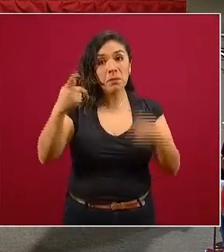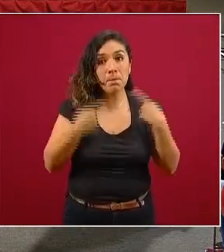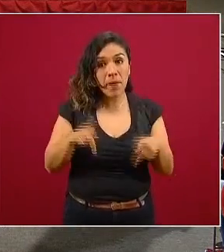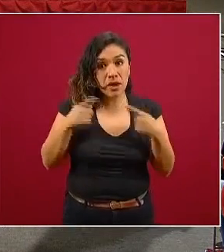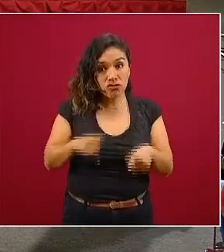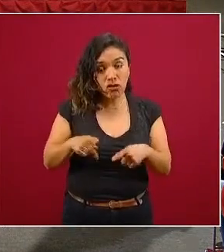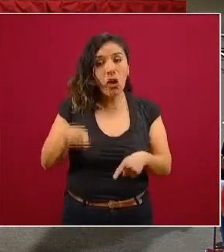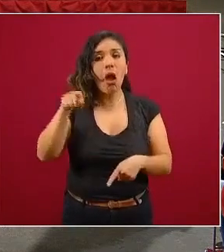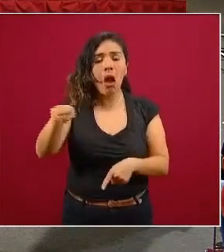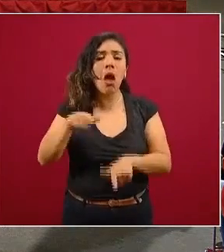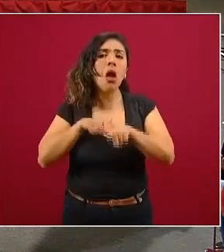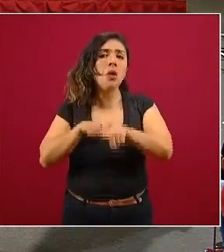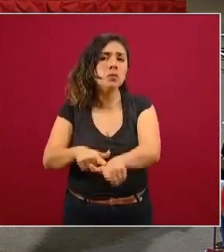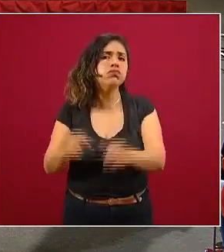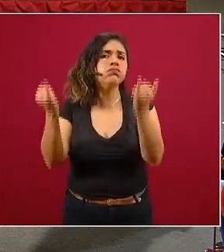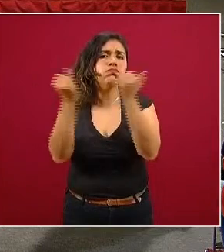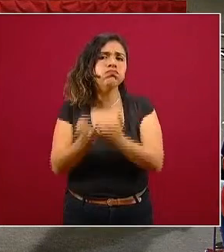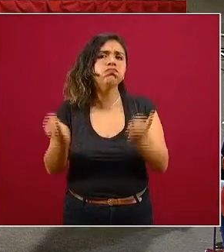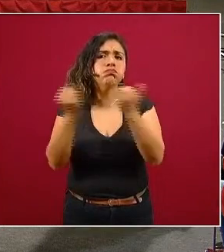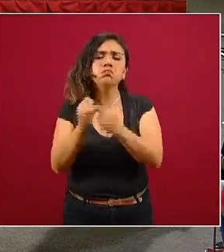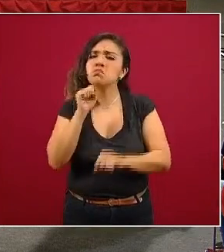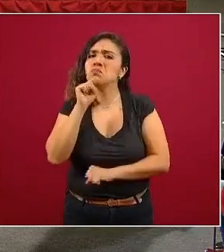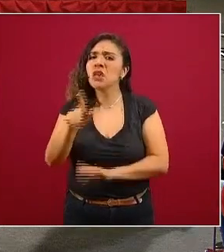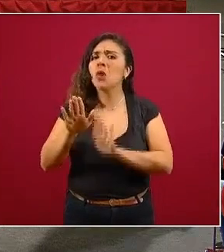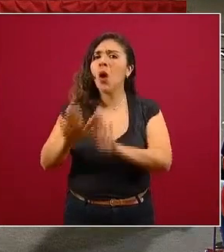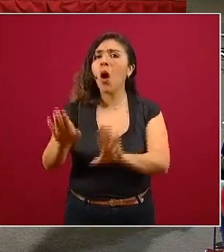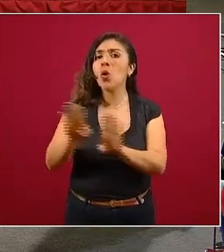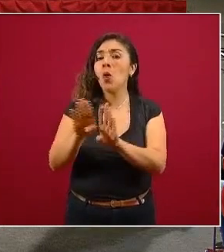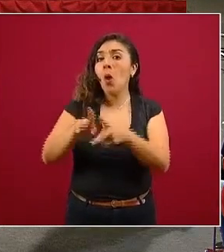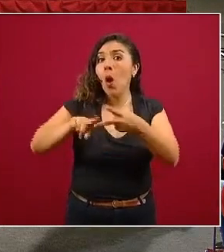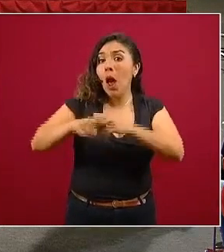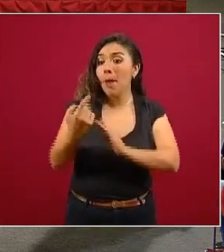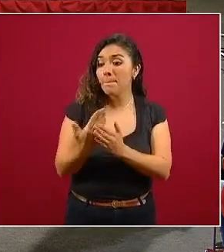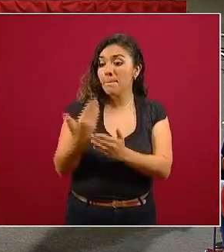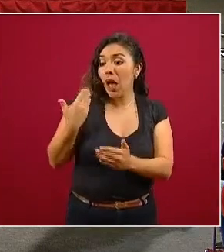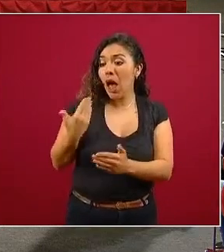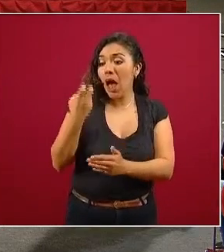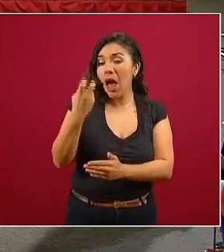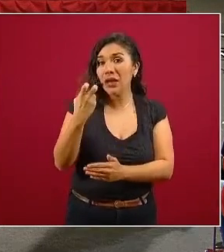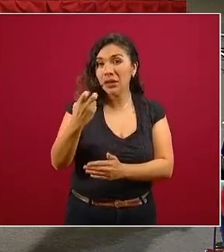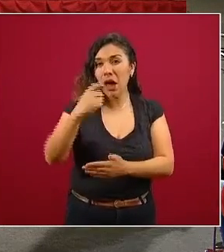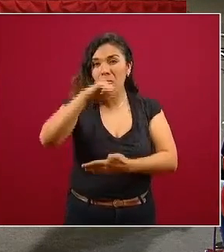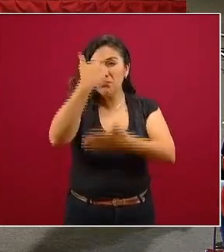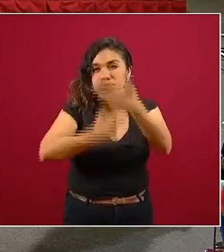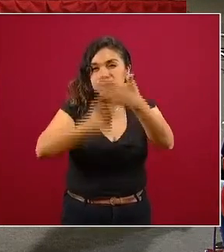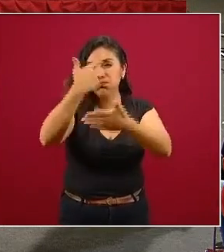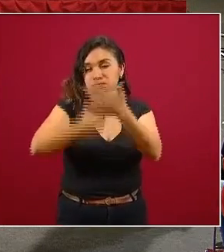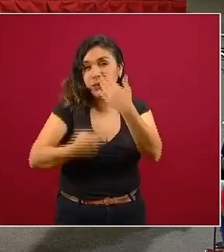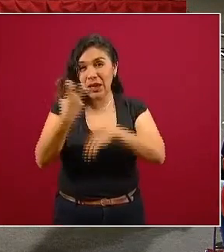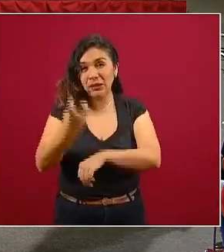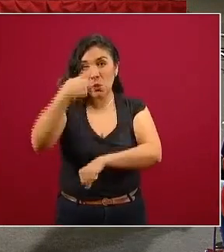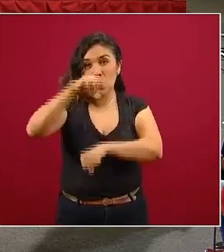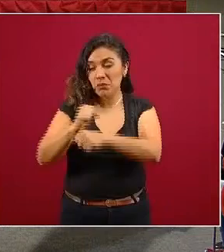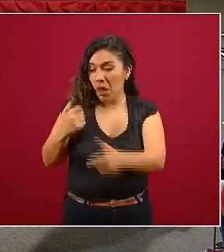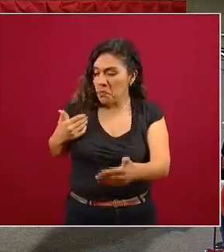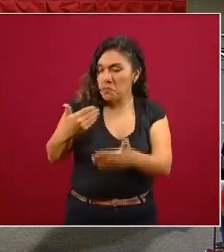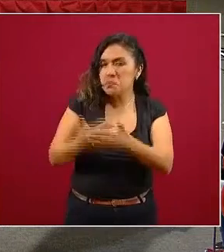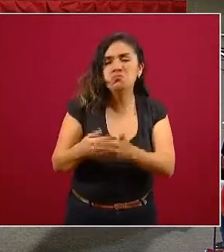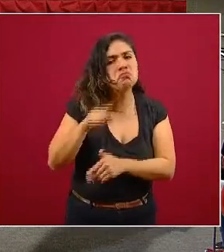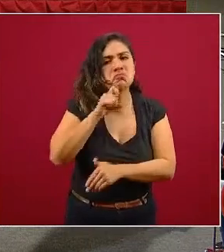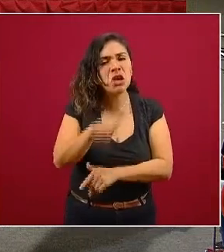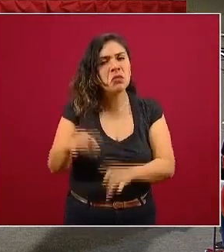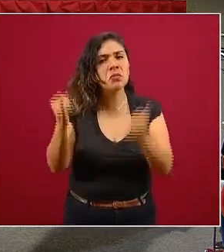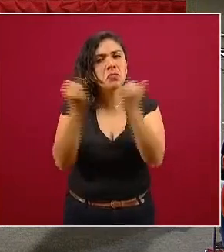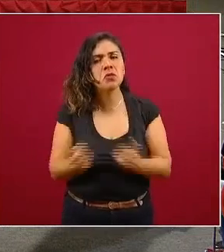39.616, y se ha mantenido en este número desde que iniciamos este cálculo para esta semana,